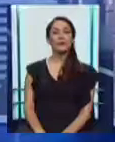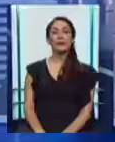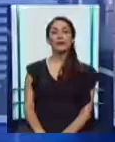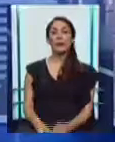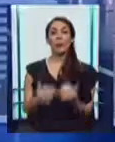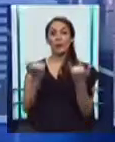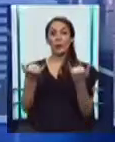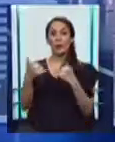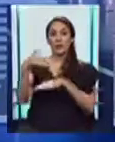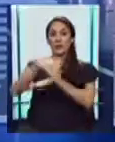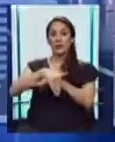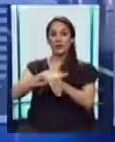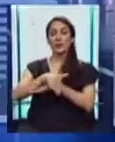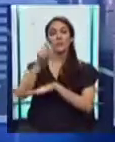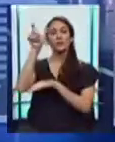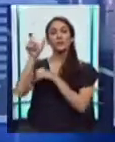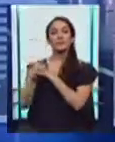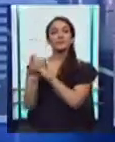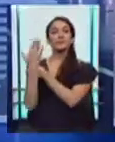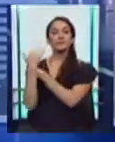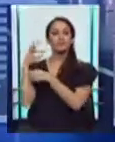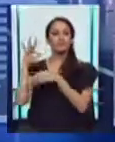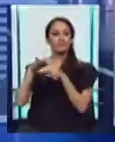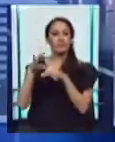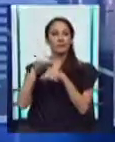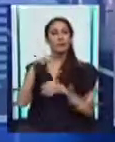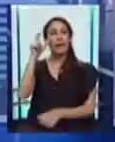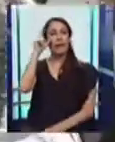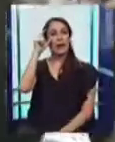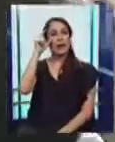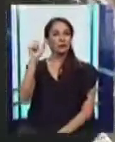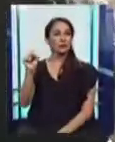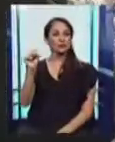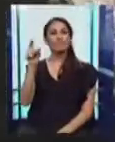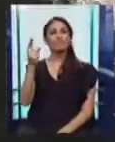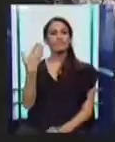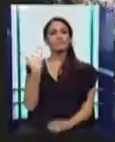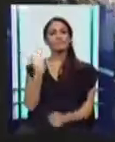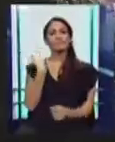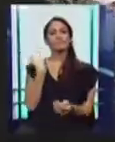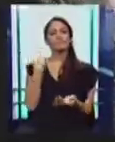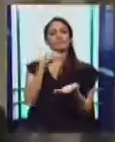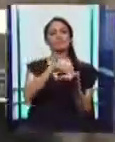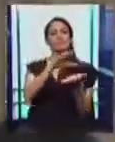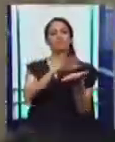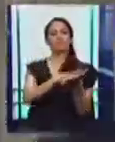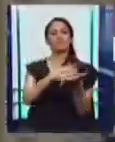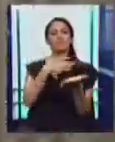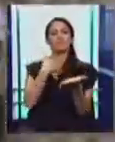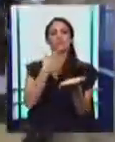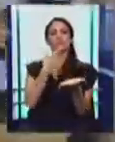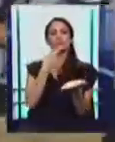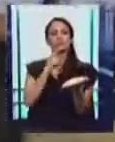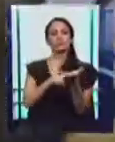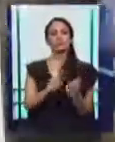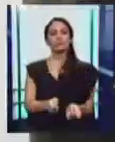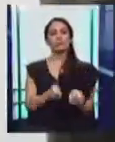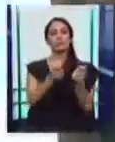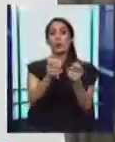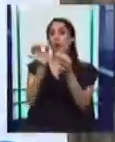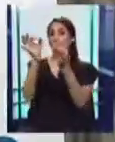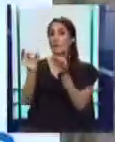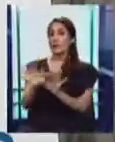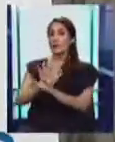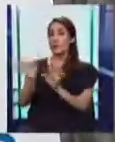Esta tarde, el candidato finalista de las pasadas elecciones, Guillermo Lasso, presentó un recurso de objeción una vez oficializados